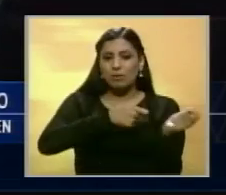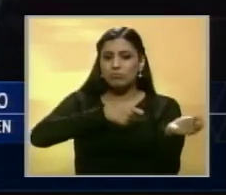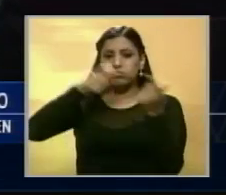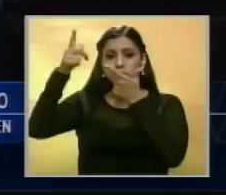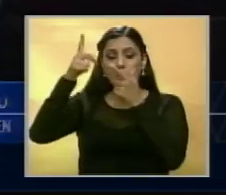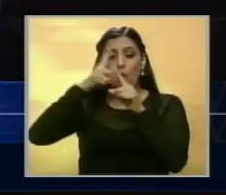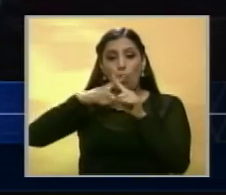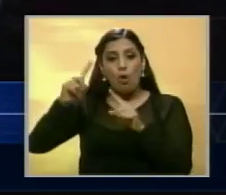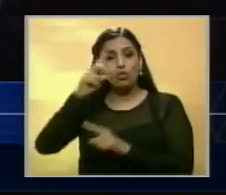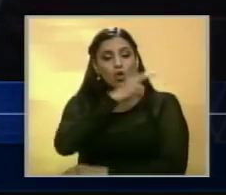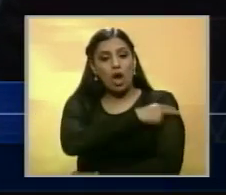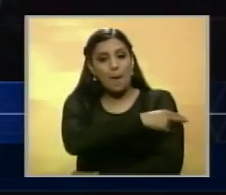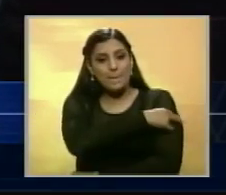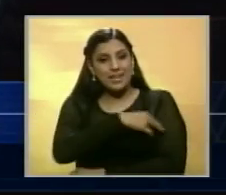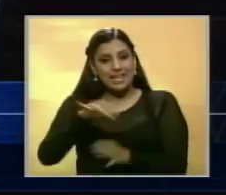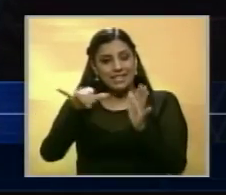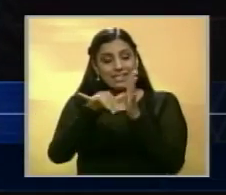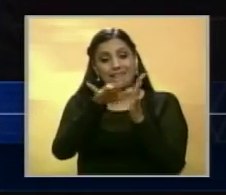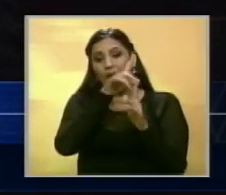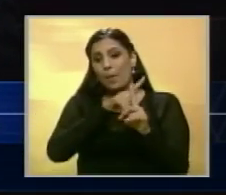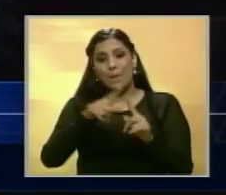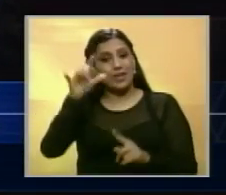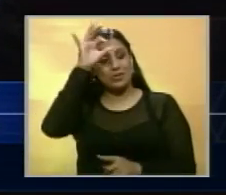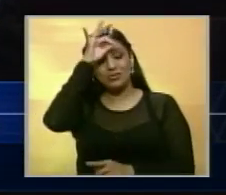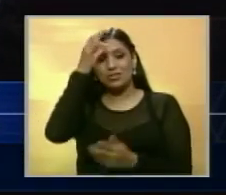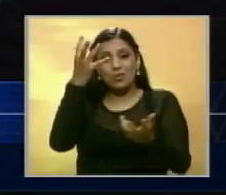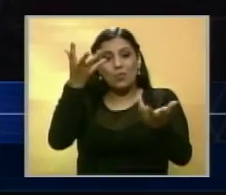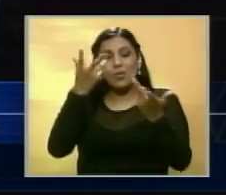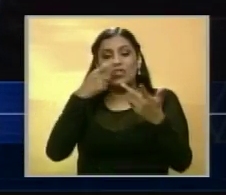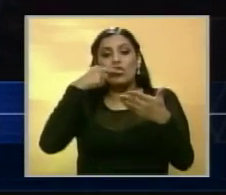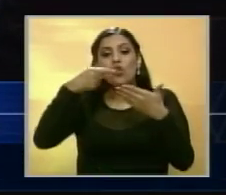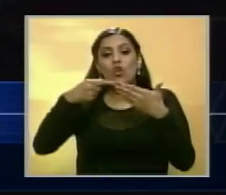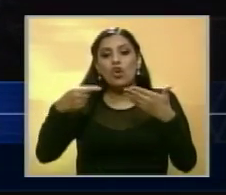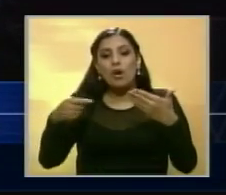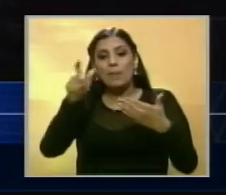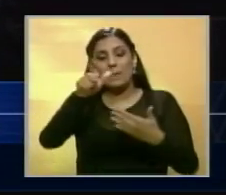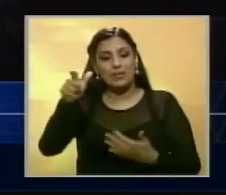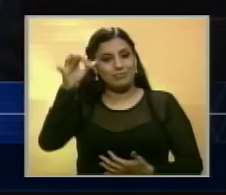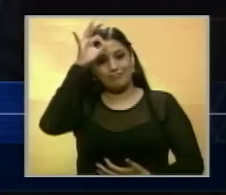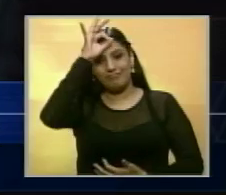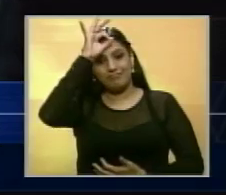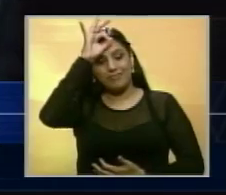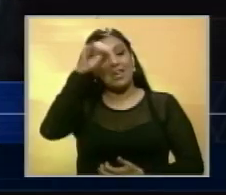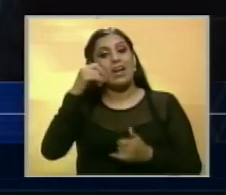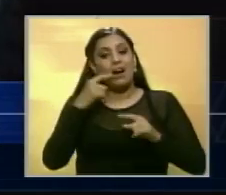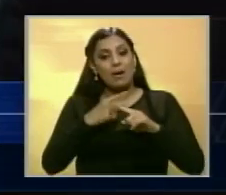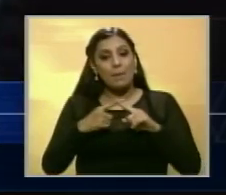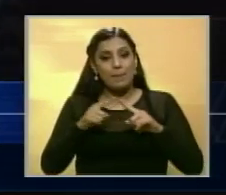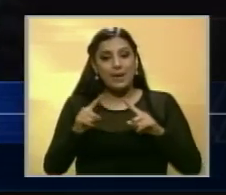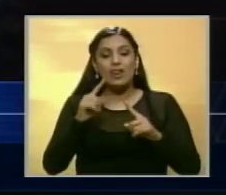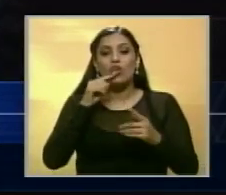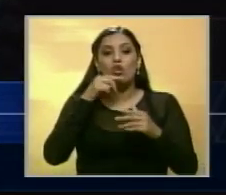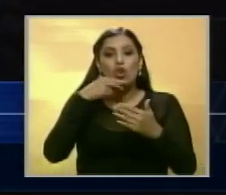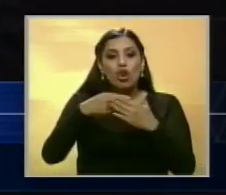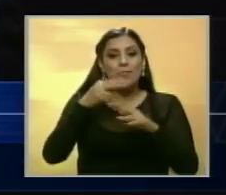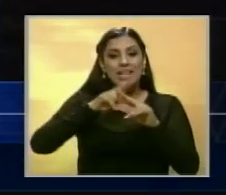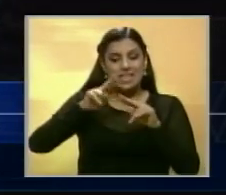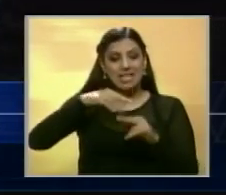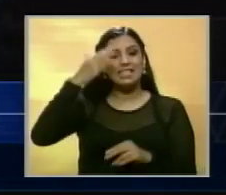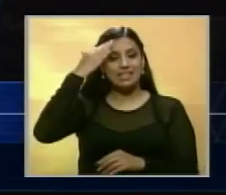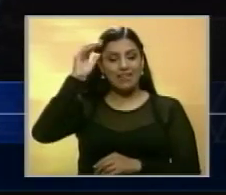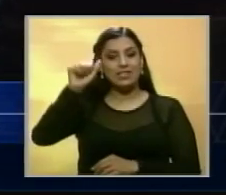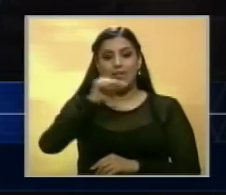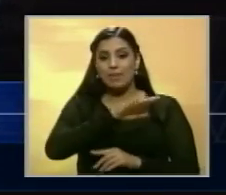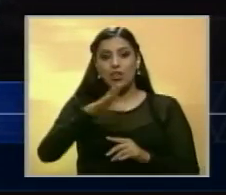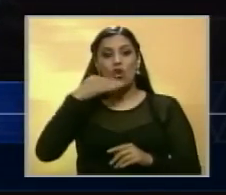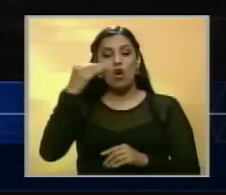otros centros asistenciales cercanos, sin embargo no han sido suministradas las identidades de estas personas. Solo se conoce el de la niña que falleció y